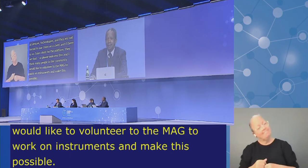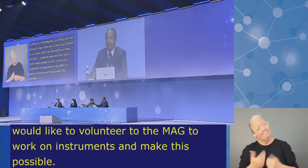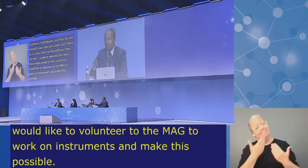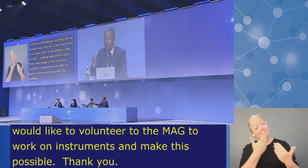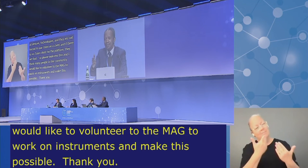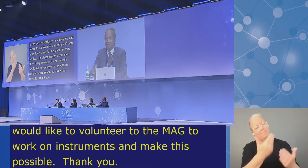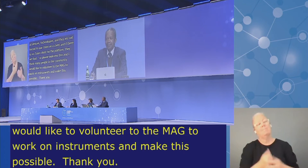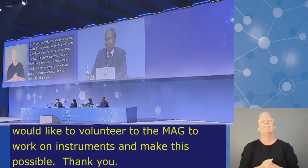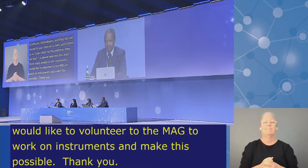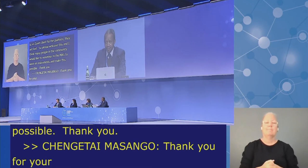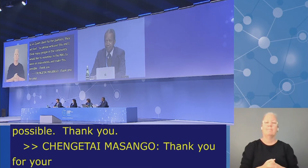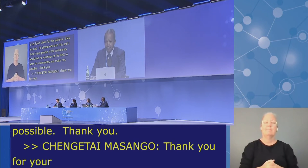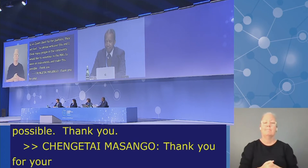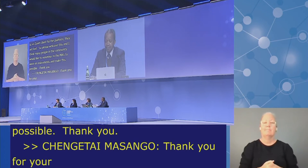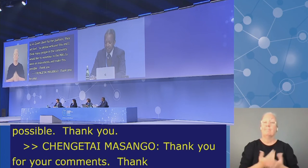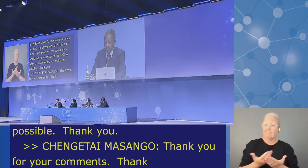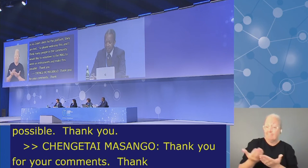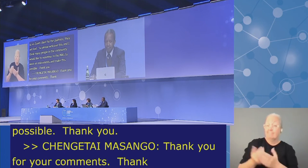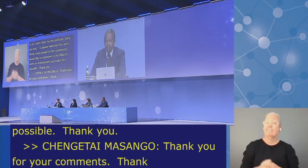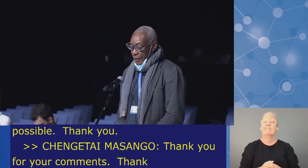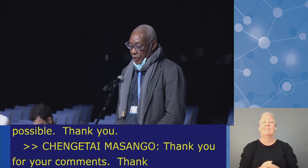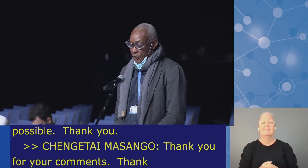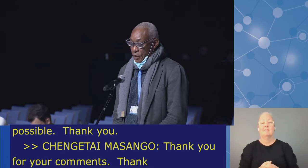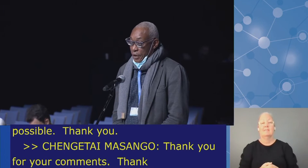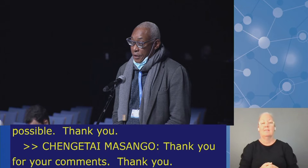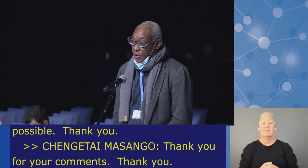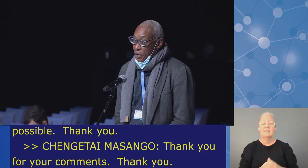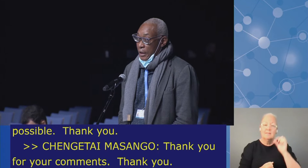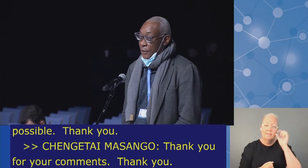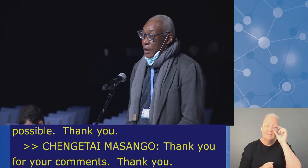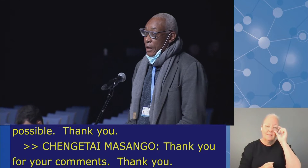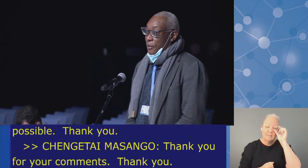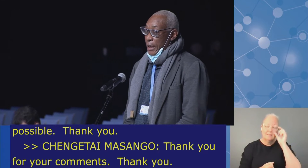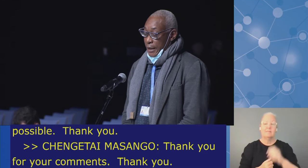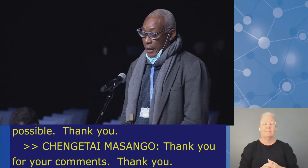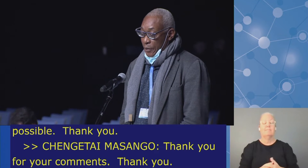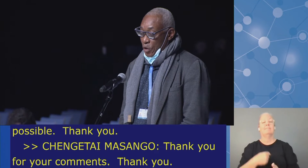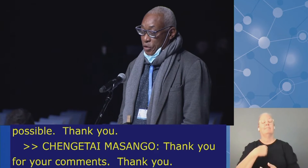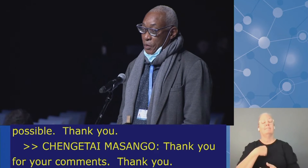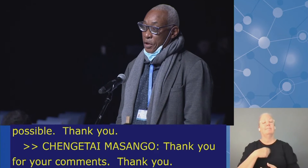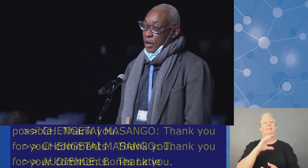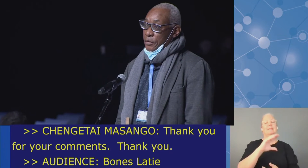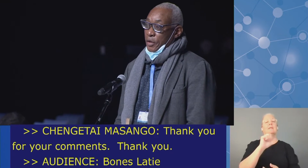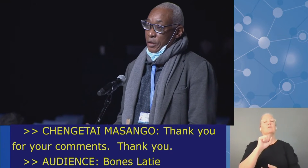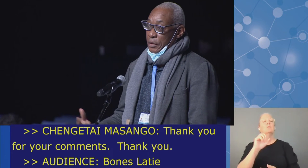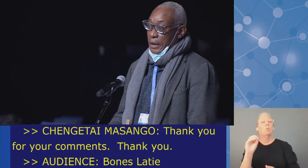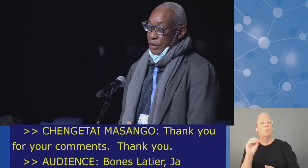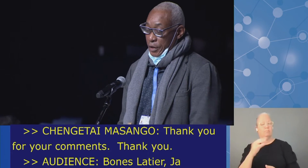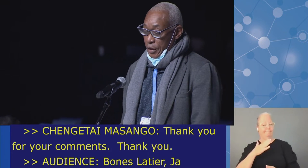Muchas gracias. Pienso que es un trabajo que podría llevarse a cabo en el marco del grupo MAC.